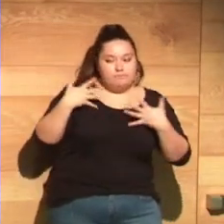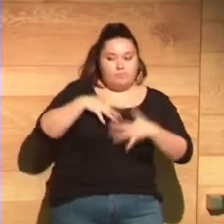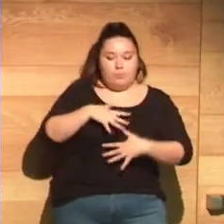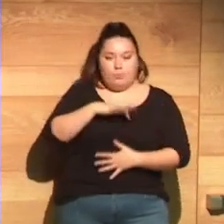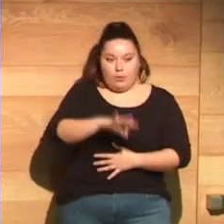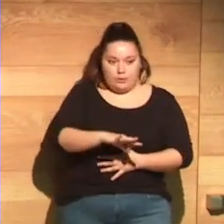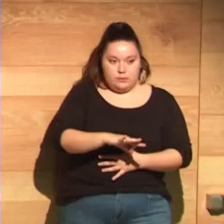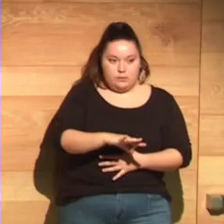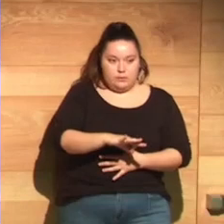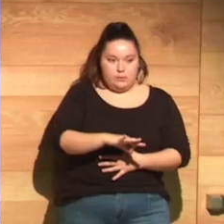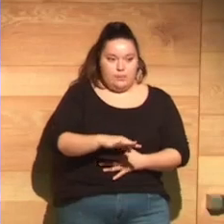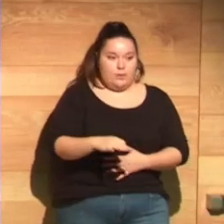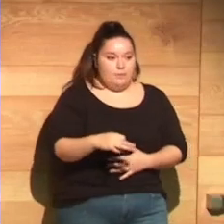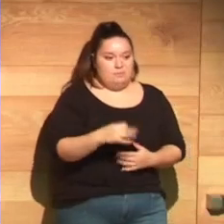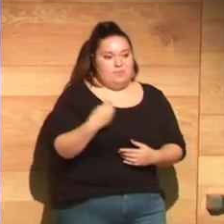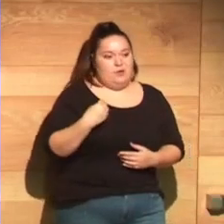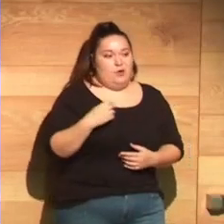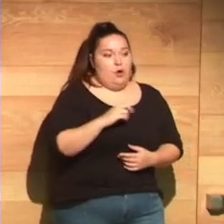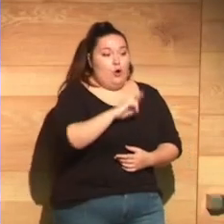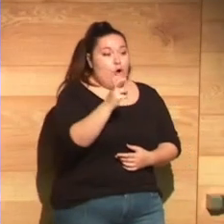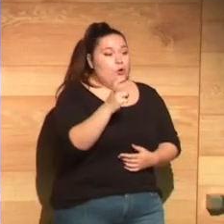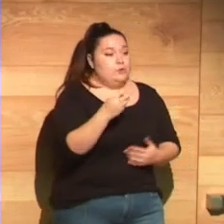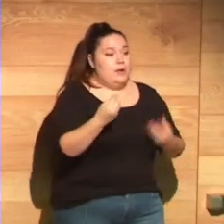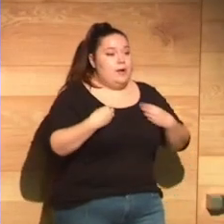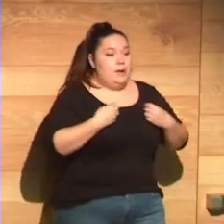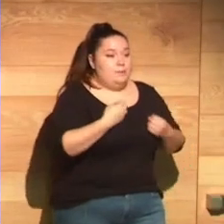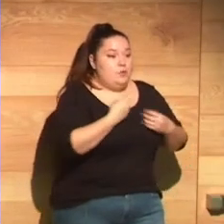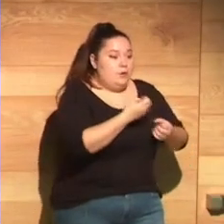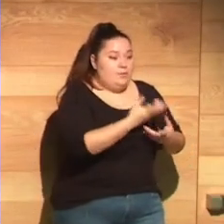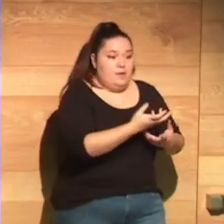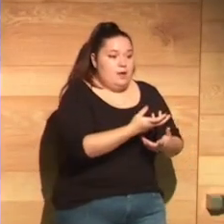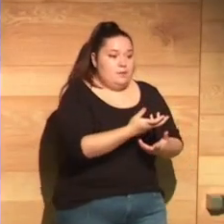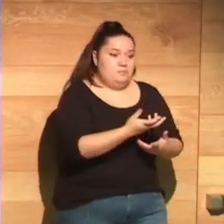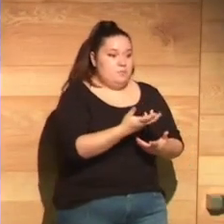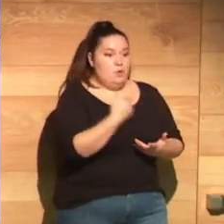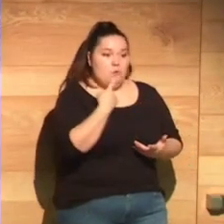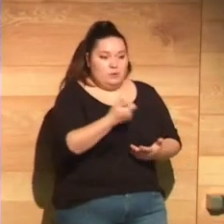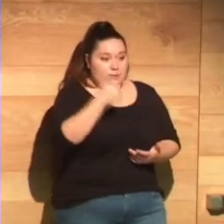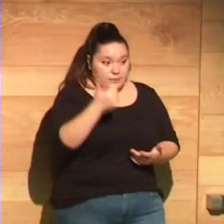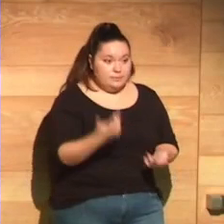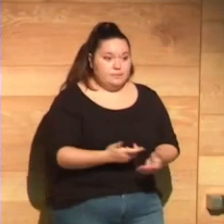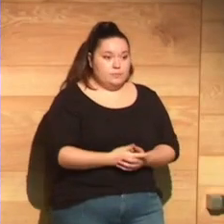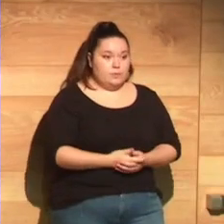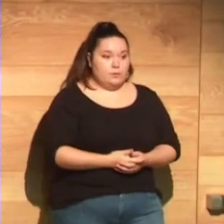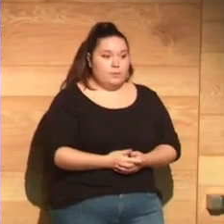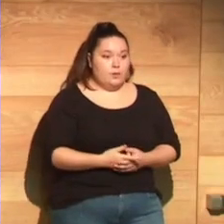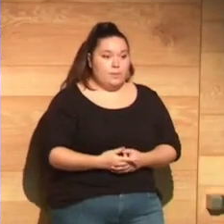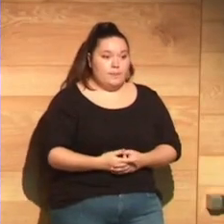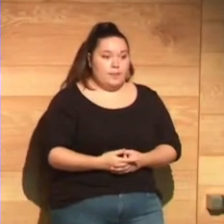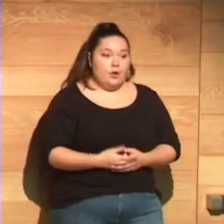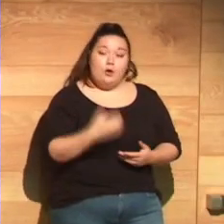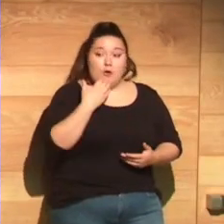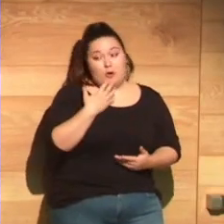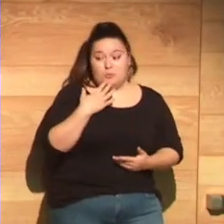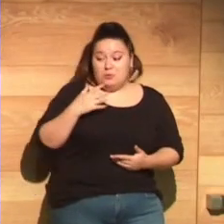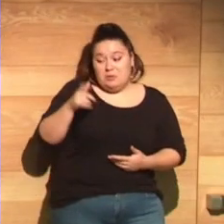pensamientos que tú reflejas que sí que de alguna manera llegan más que en cualquier otra biografía que hayamos leído, que hayamos visto,